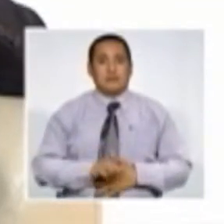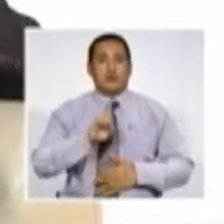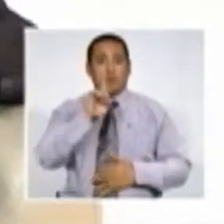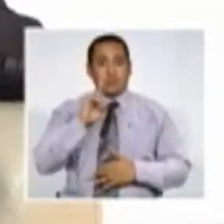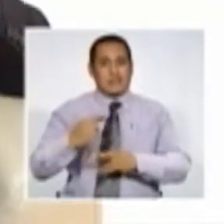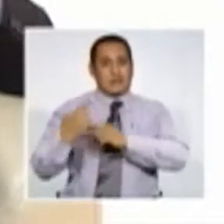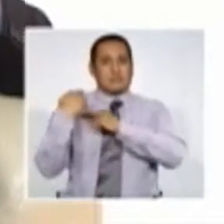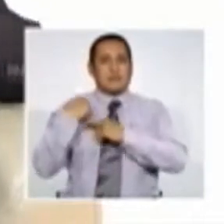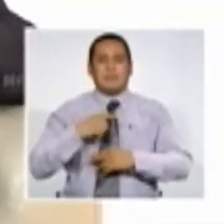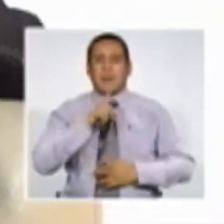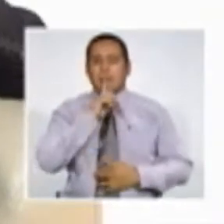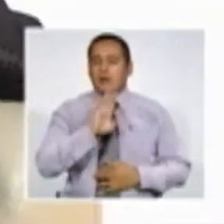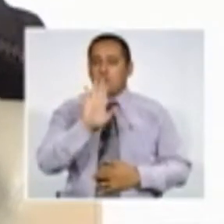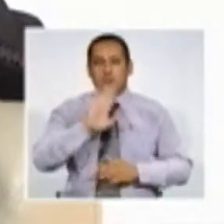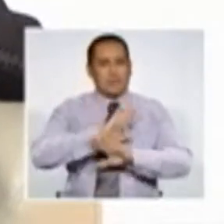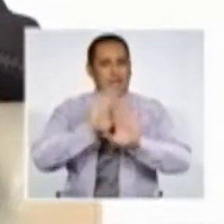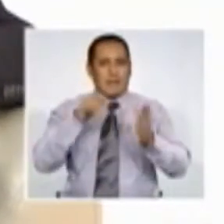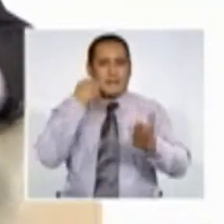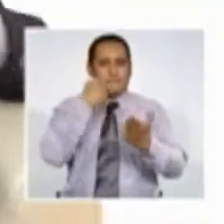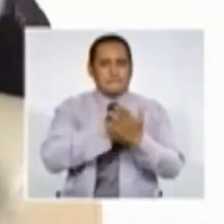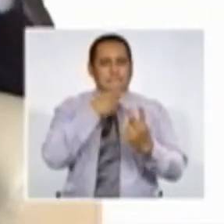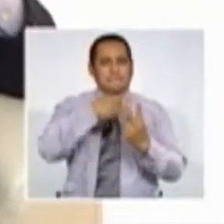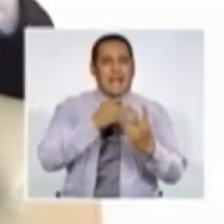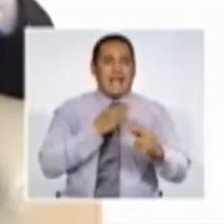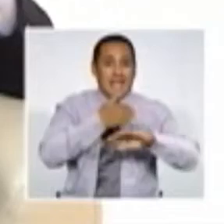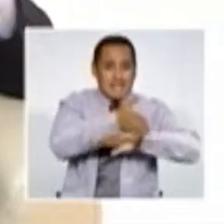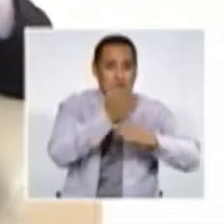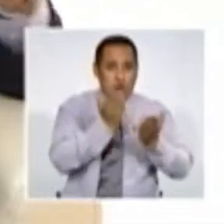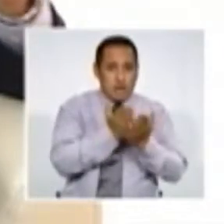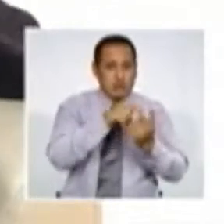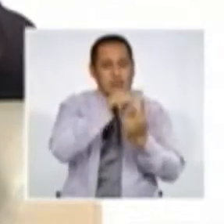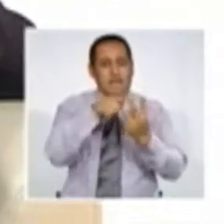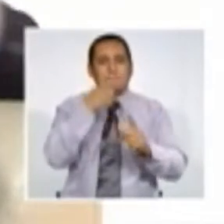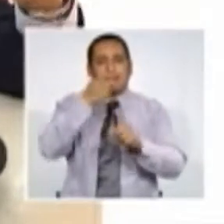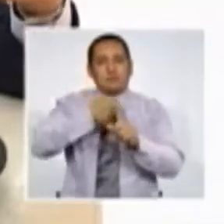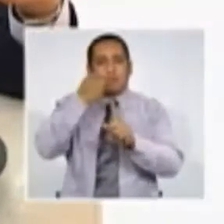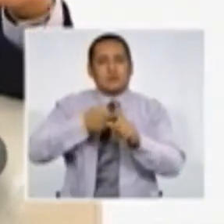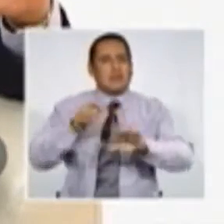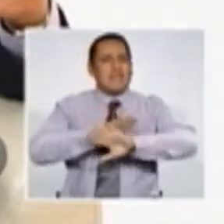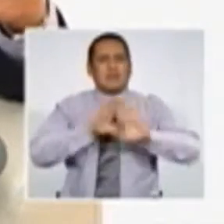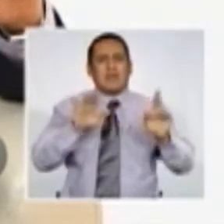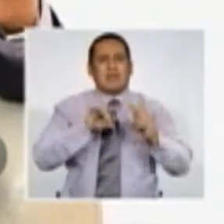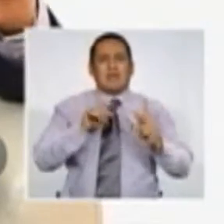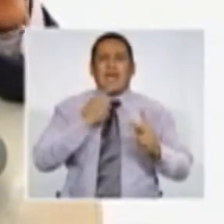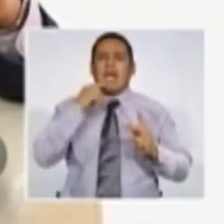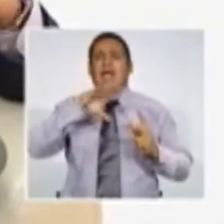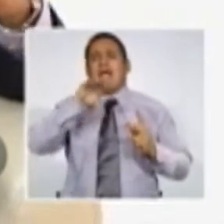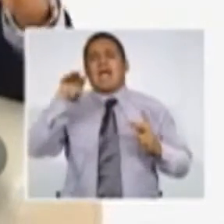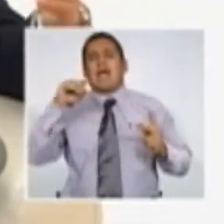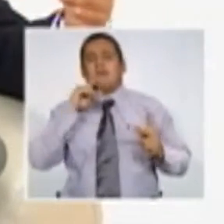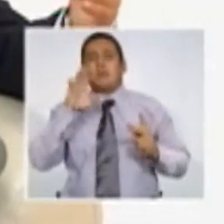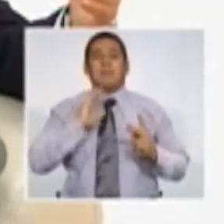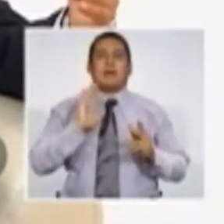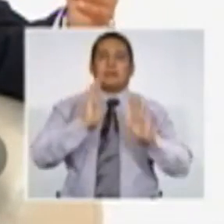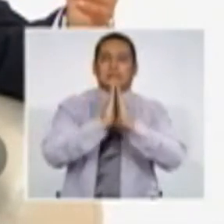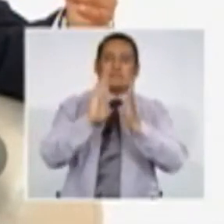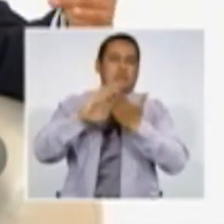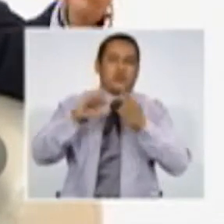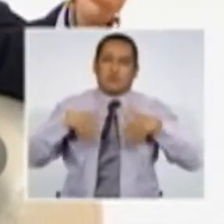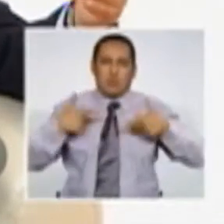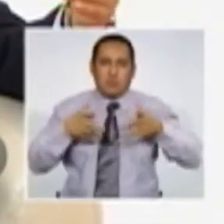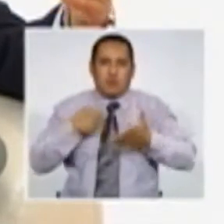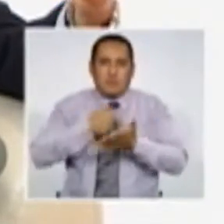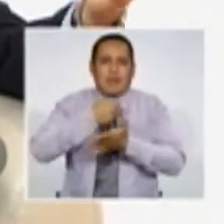La única obligación que tienen los padres es pagar la pensión y la matrícula, punto. Todo lo demás podrá decir perfectamente el